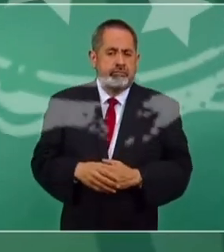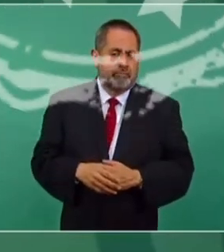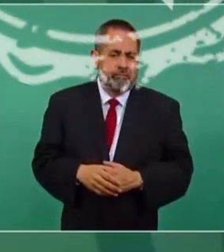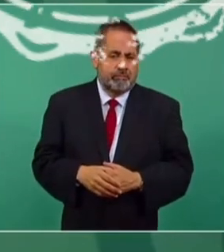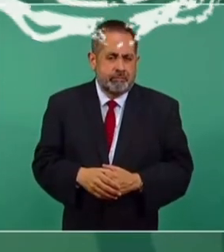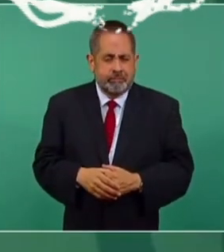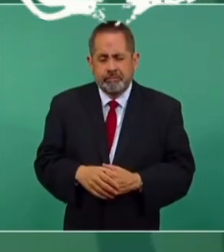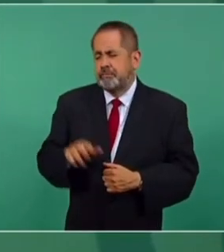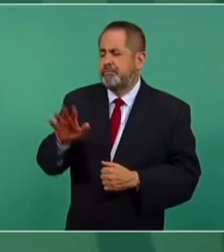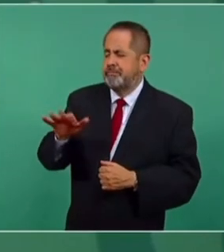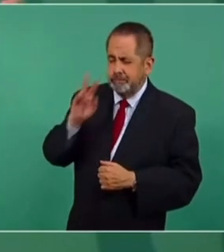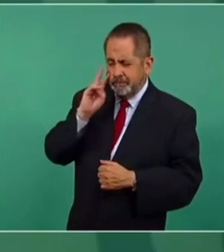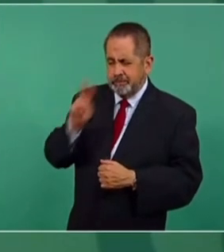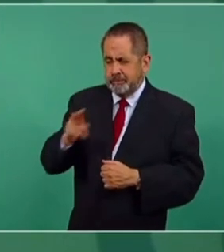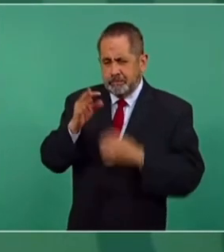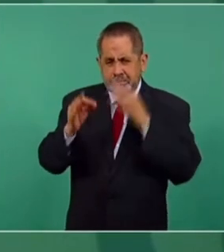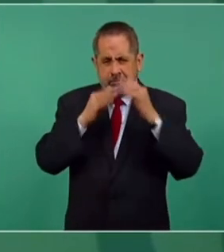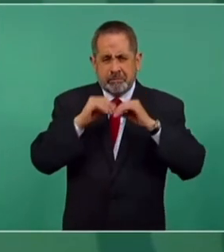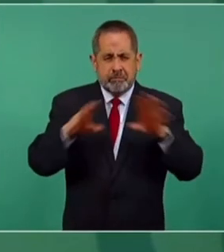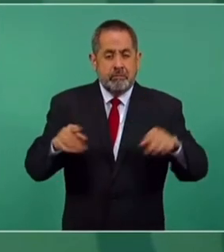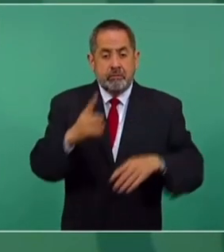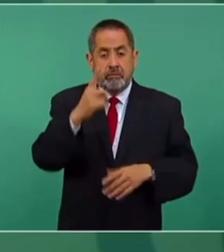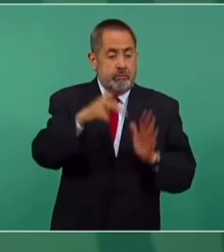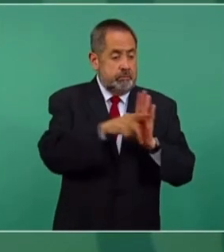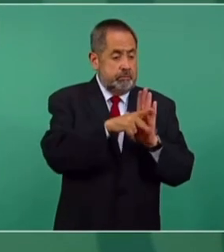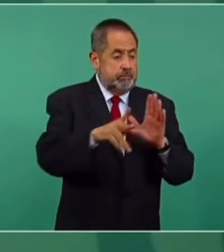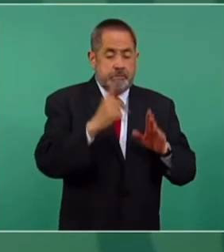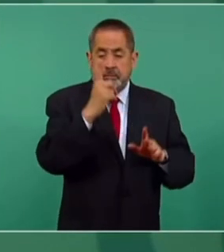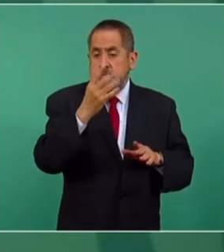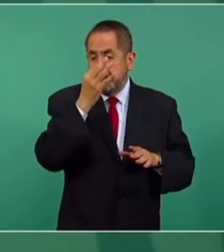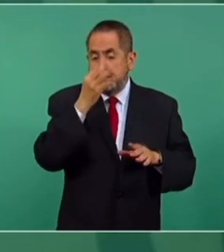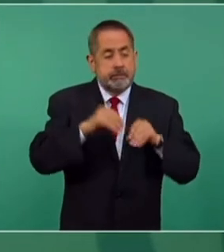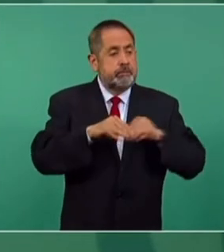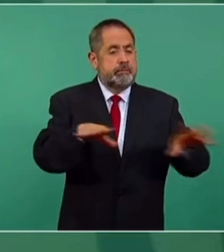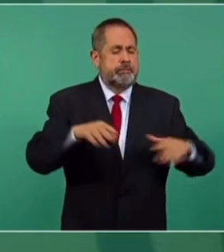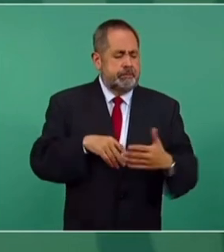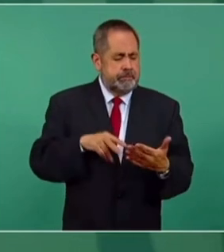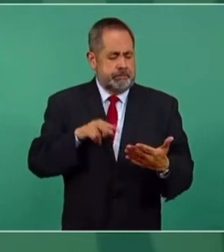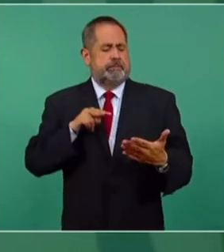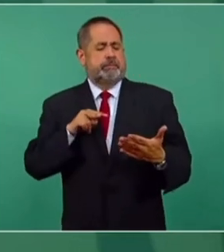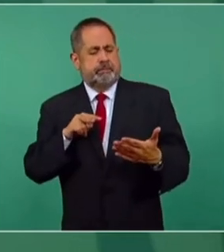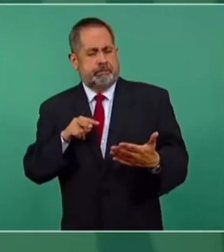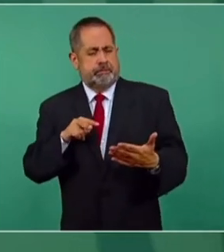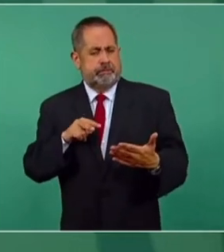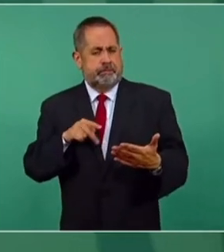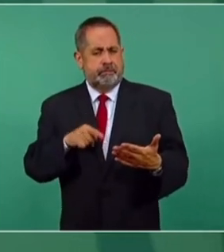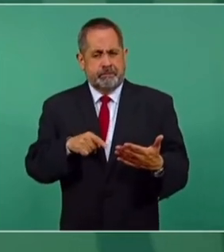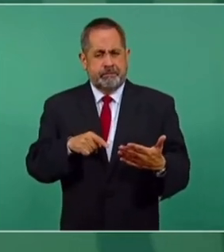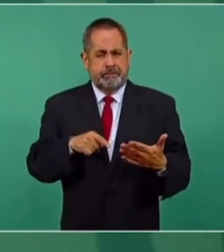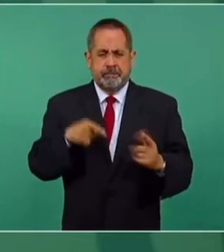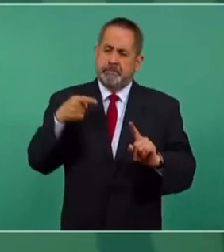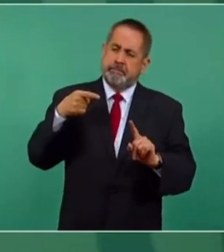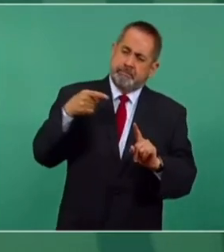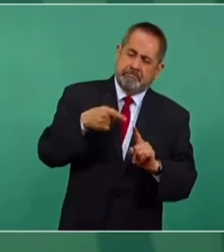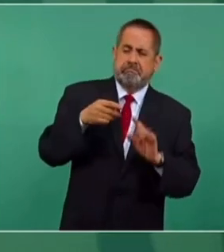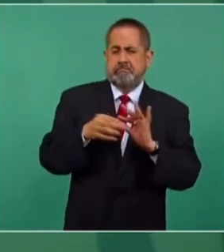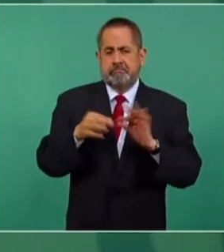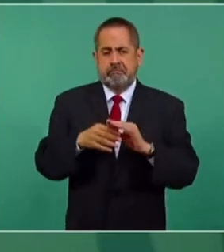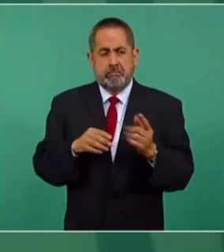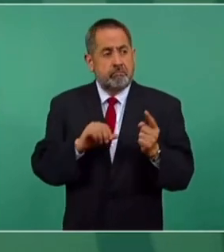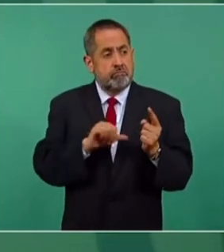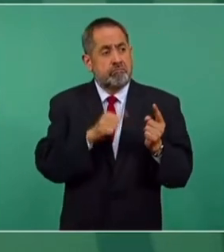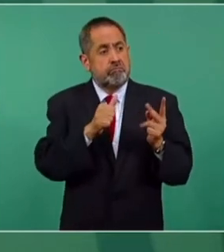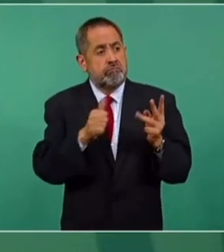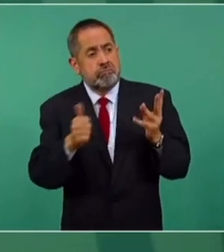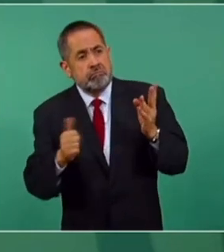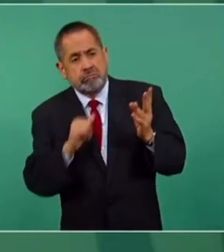Vimos la noticia, hasta ahorita solo un periódico, Circulación Nacional, la trató, nos llamó la atención el énfasis que le da, ningún otro medio